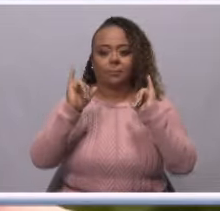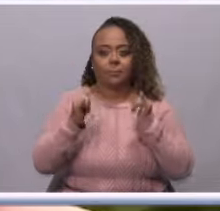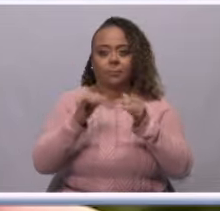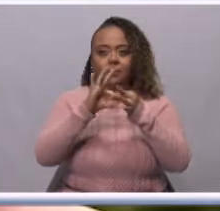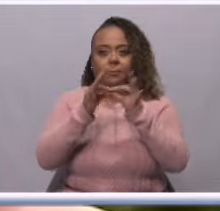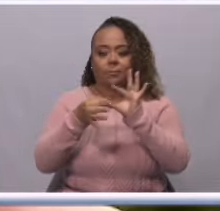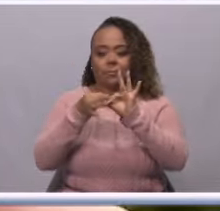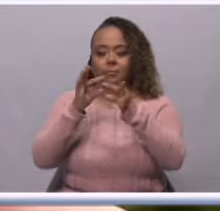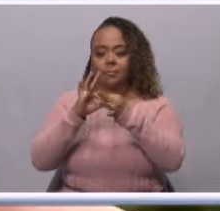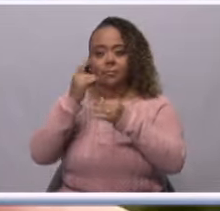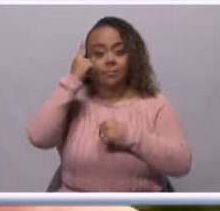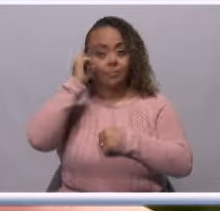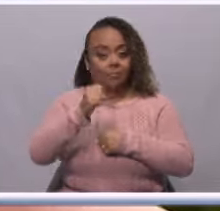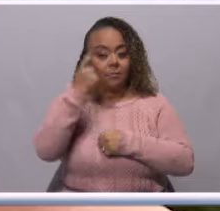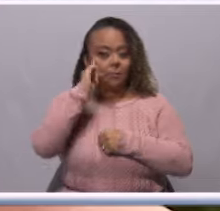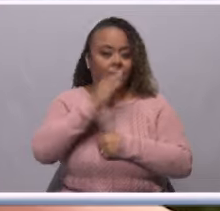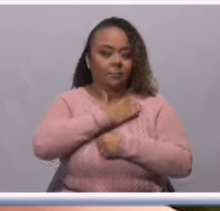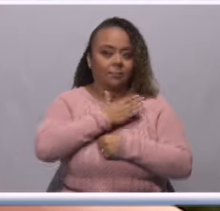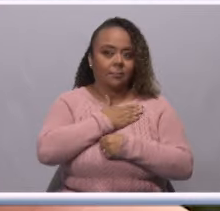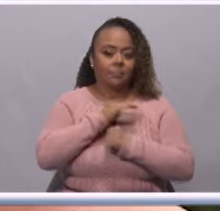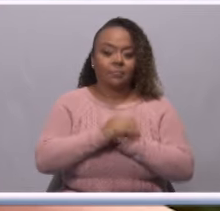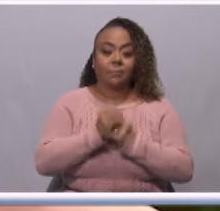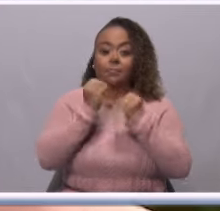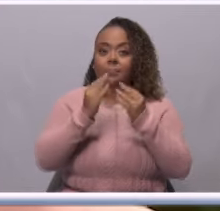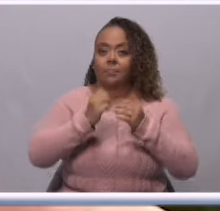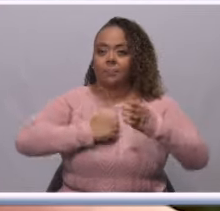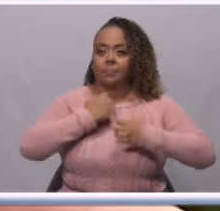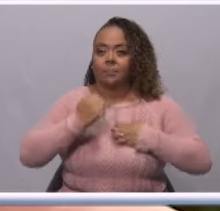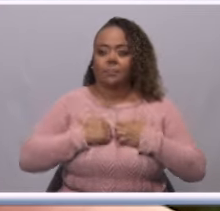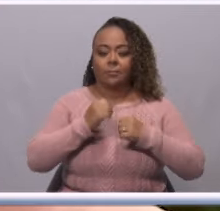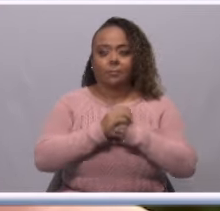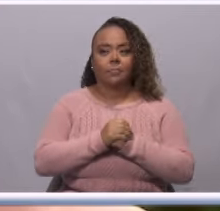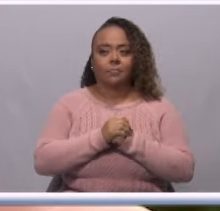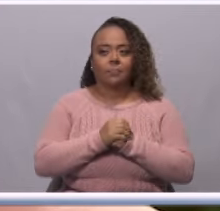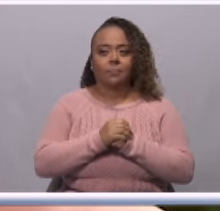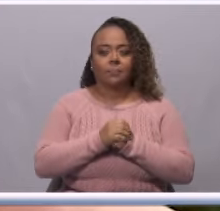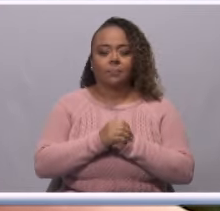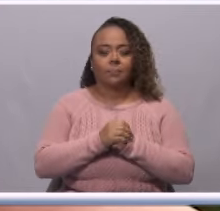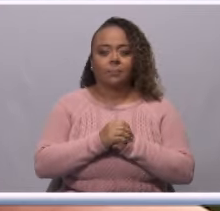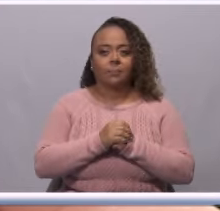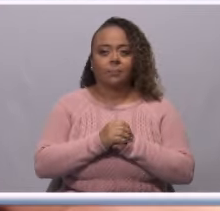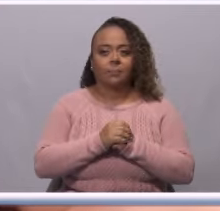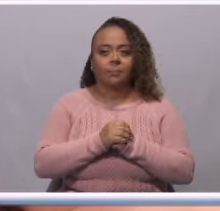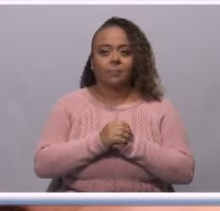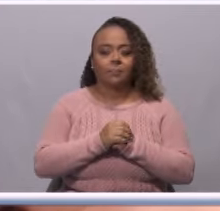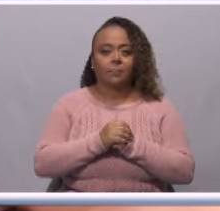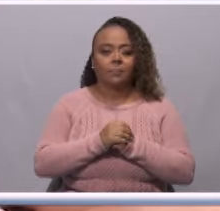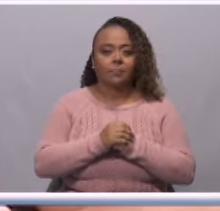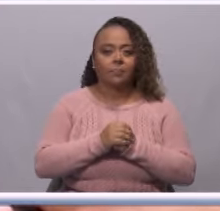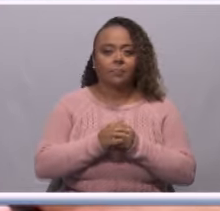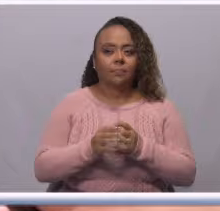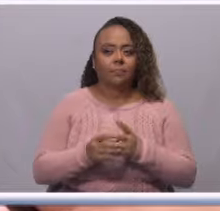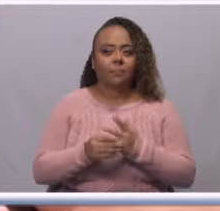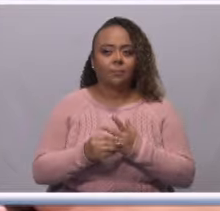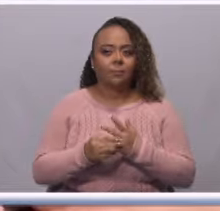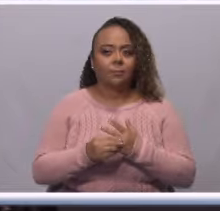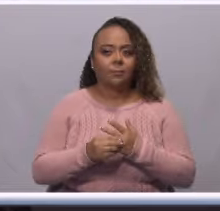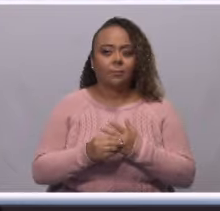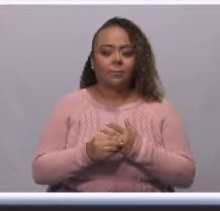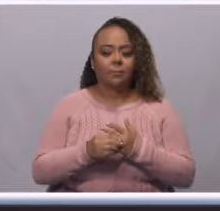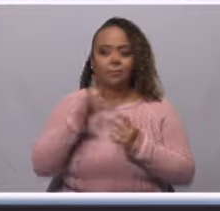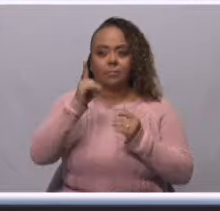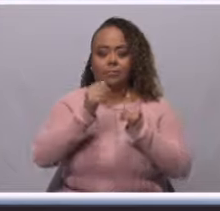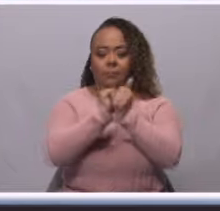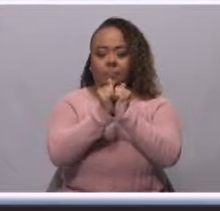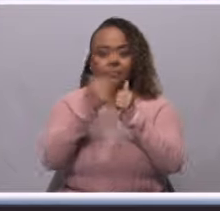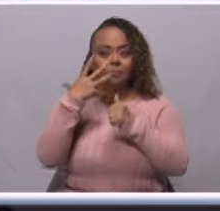Sí, para mí es súper emocionante tenerlos allá, la verdad. Yo nunca los he tenido en una competencia